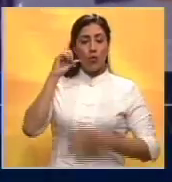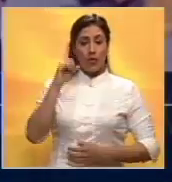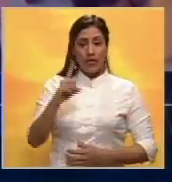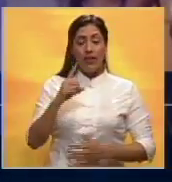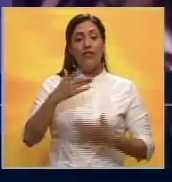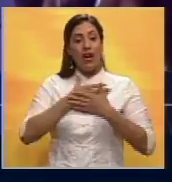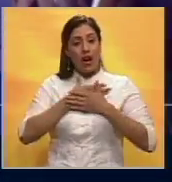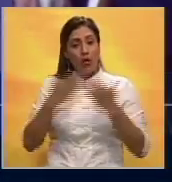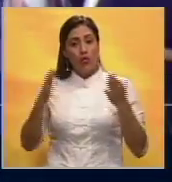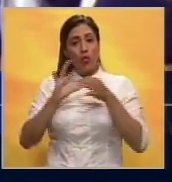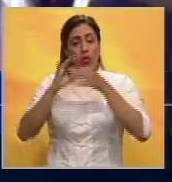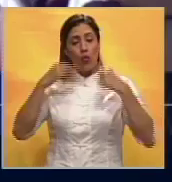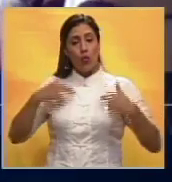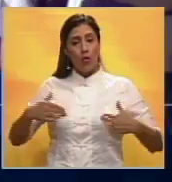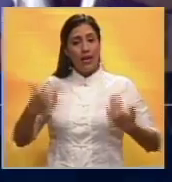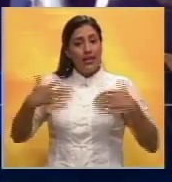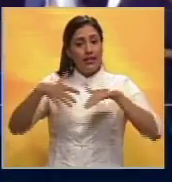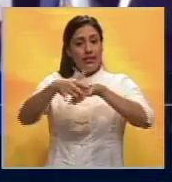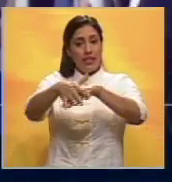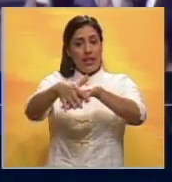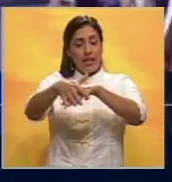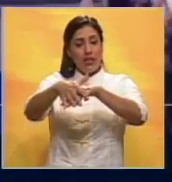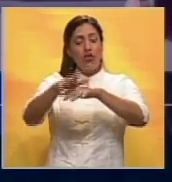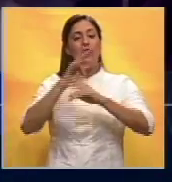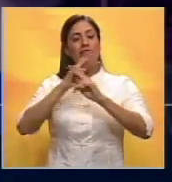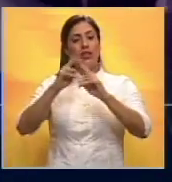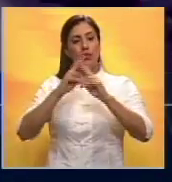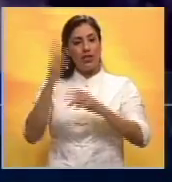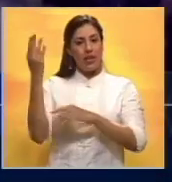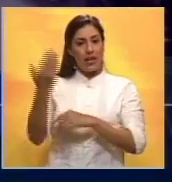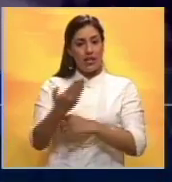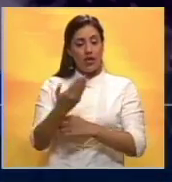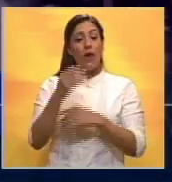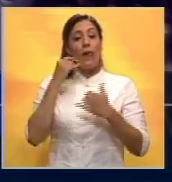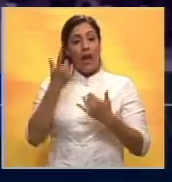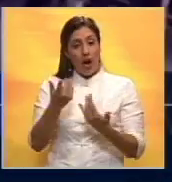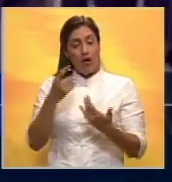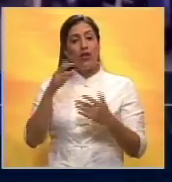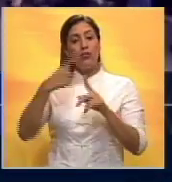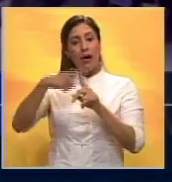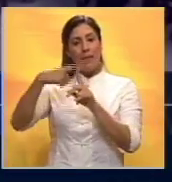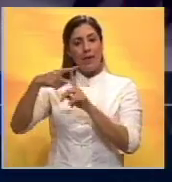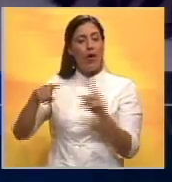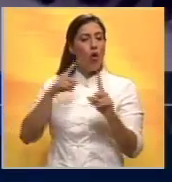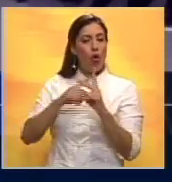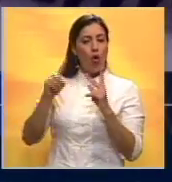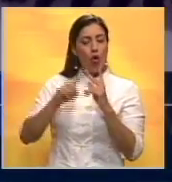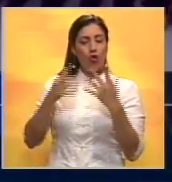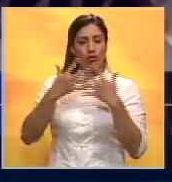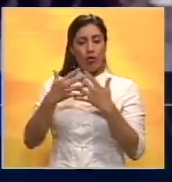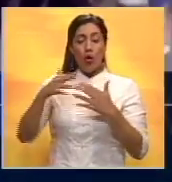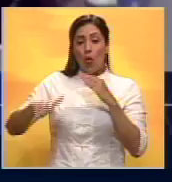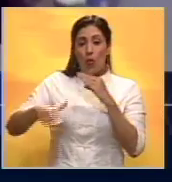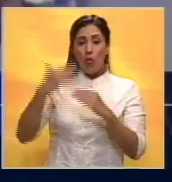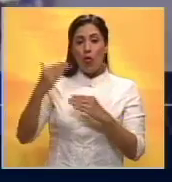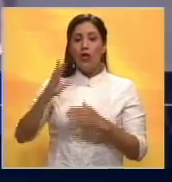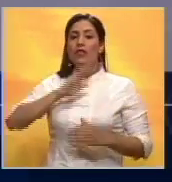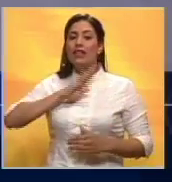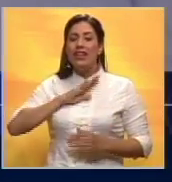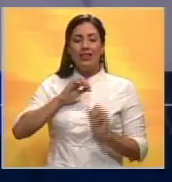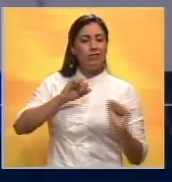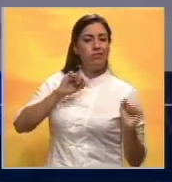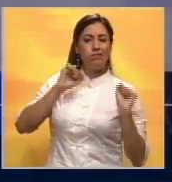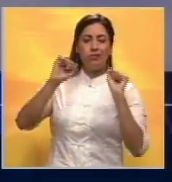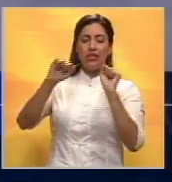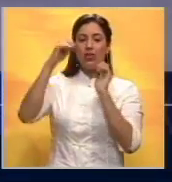solidaridad La Unión humana y la inclusión como respuesta al veto la iniciativa se suma así a otras acciones que la industria de la moda está lanzando en